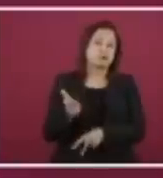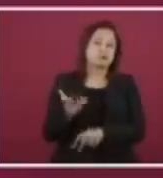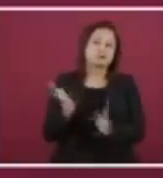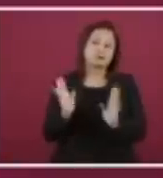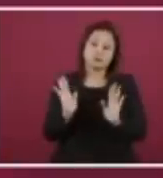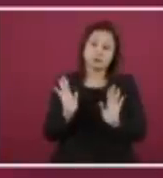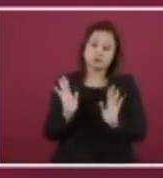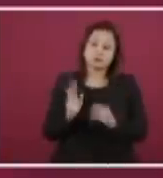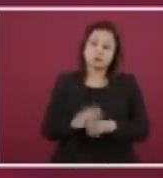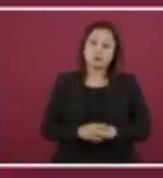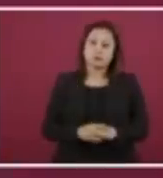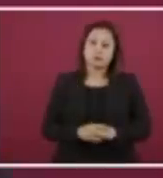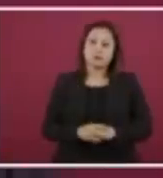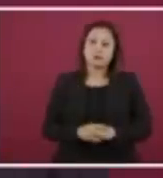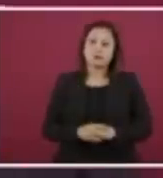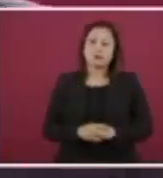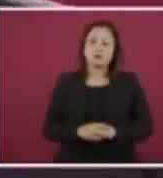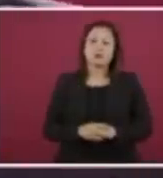También se aplicaba lo de